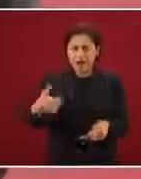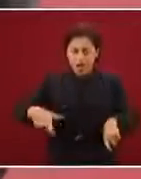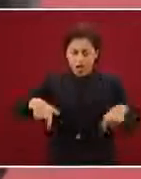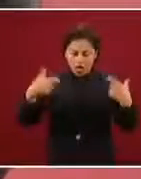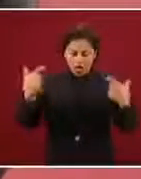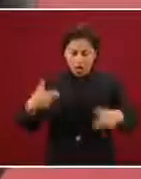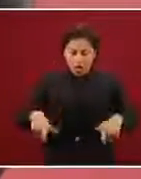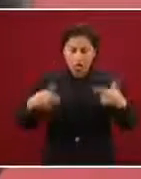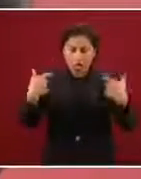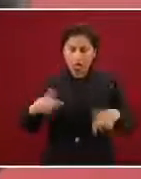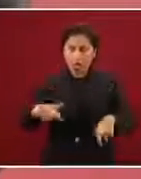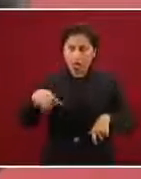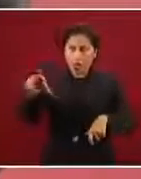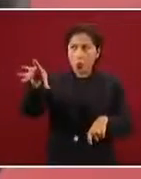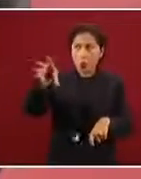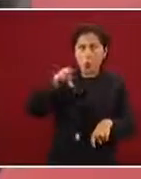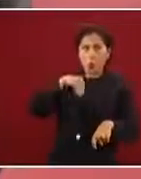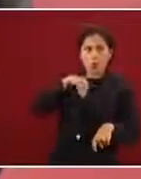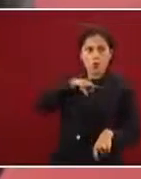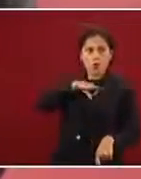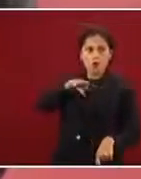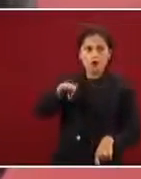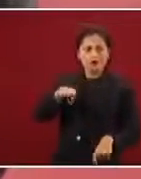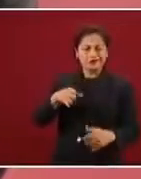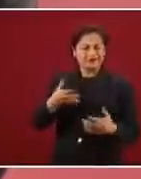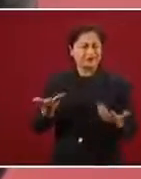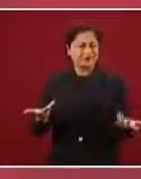¿Por qué todos esos sofismas?